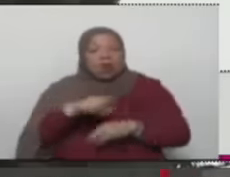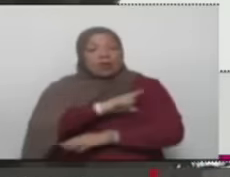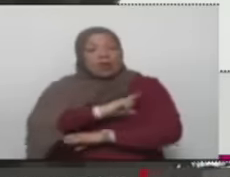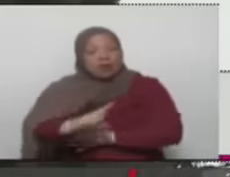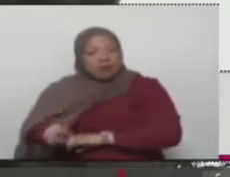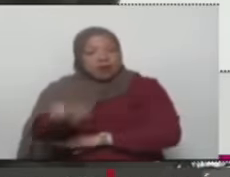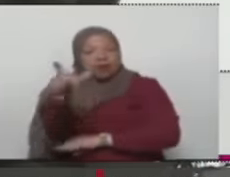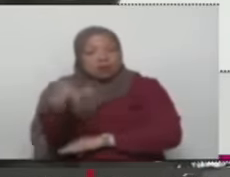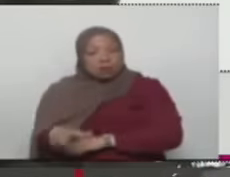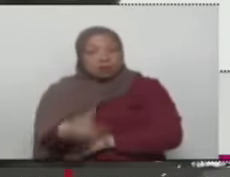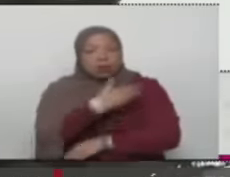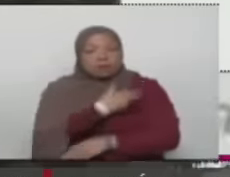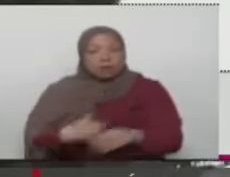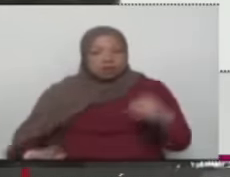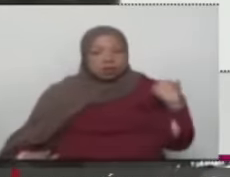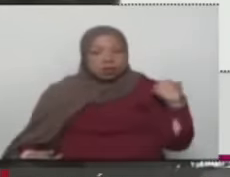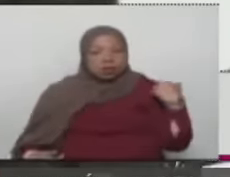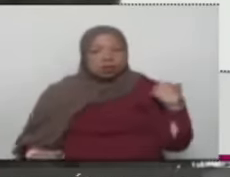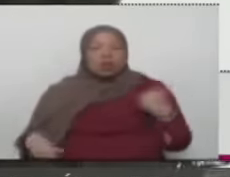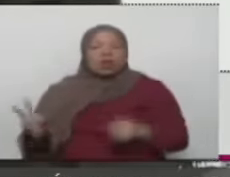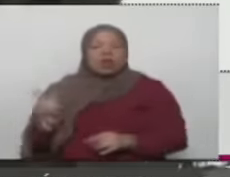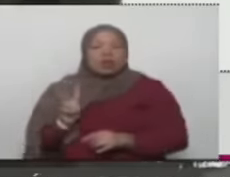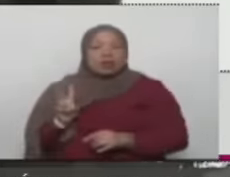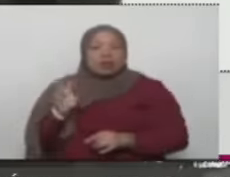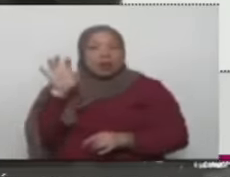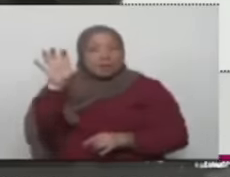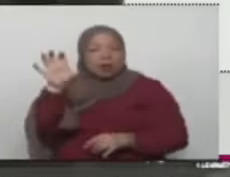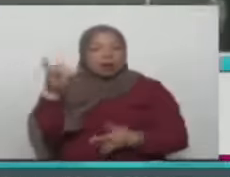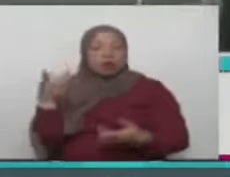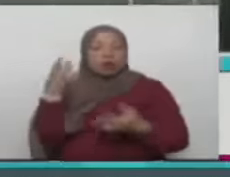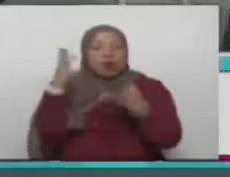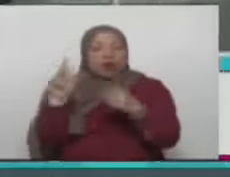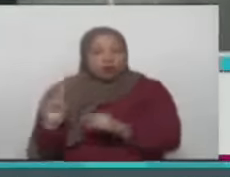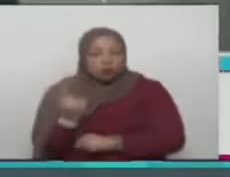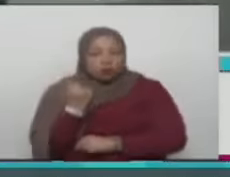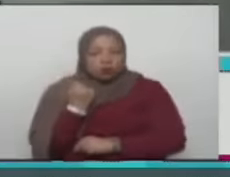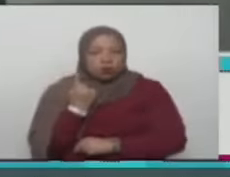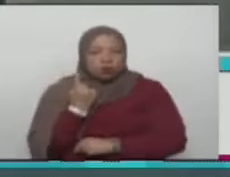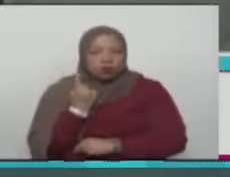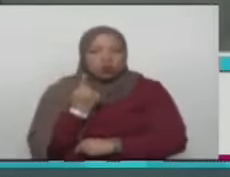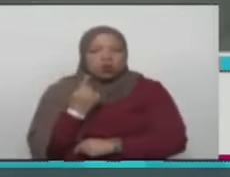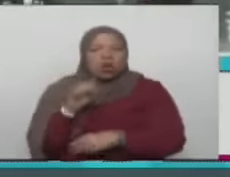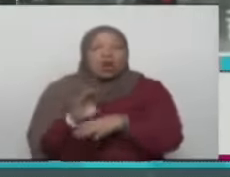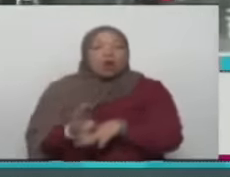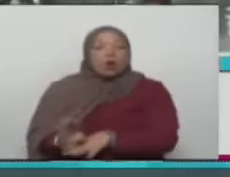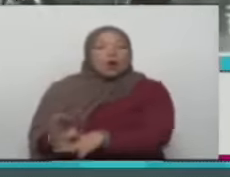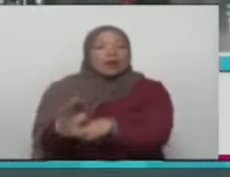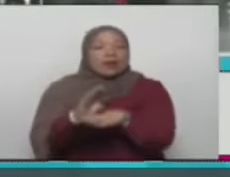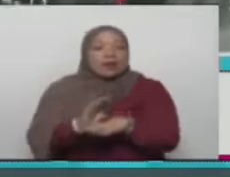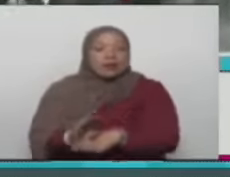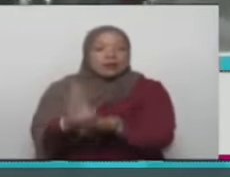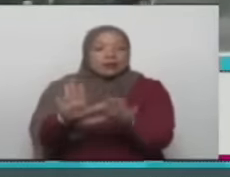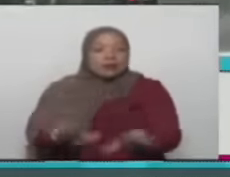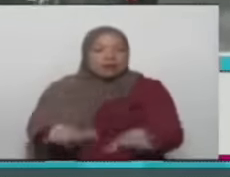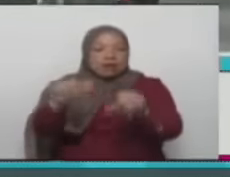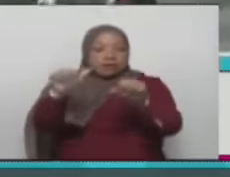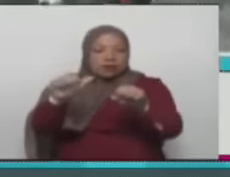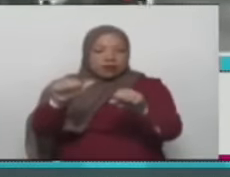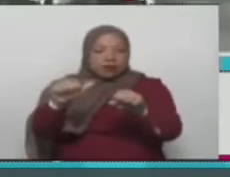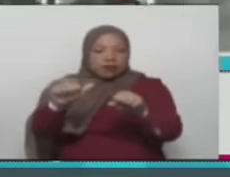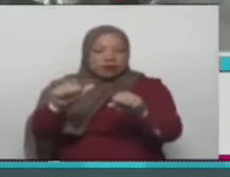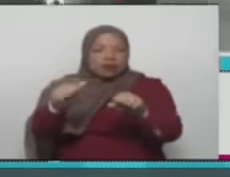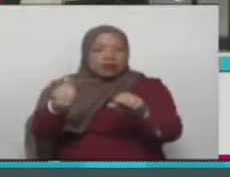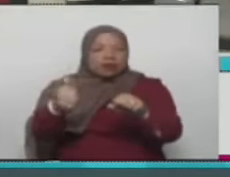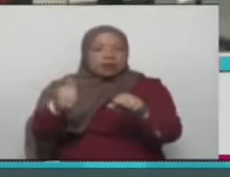obligaciones del presidente de la República, la número uno es proteger, salvaguardar